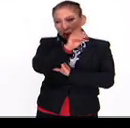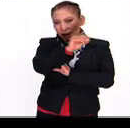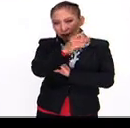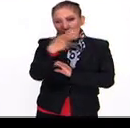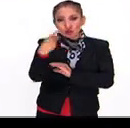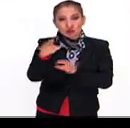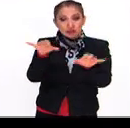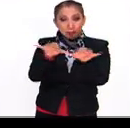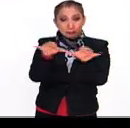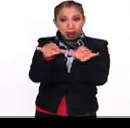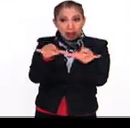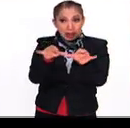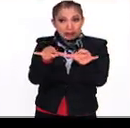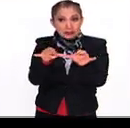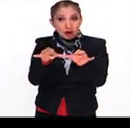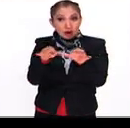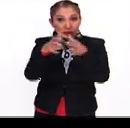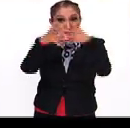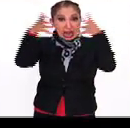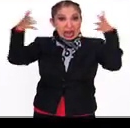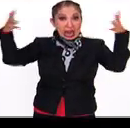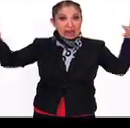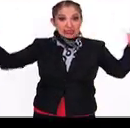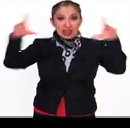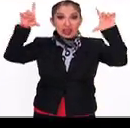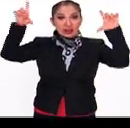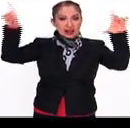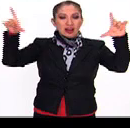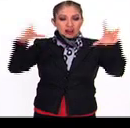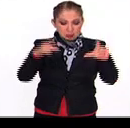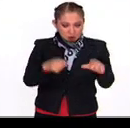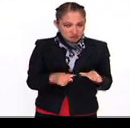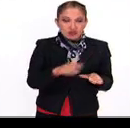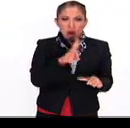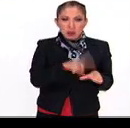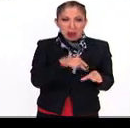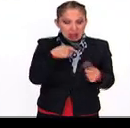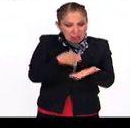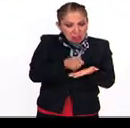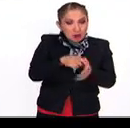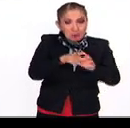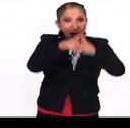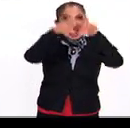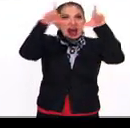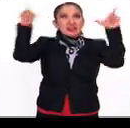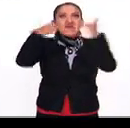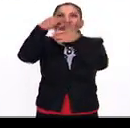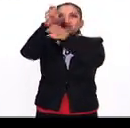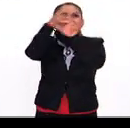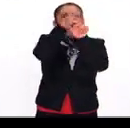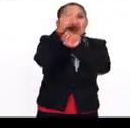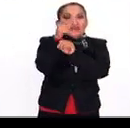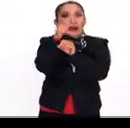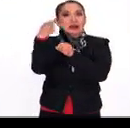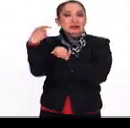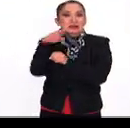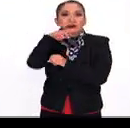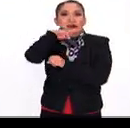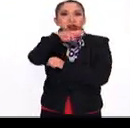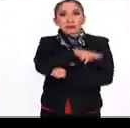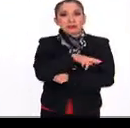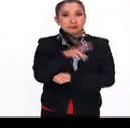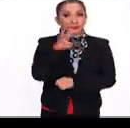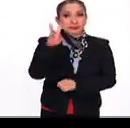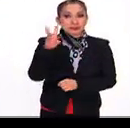en formatos de pintura en lugar de formatos tradicionales de grabado, sucede de inmediato.